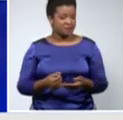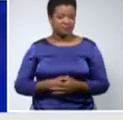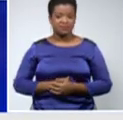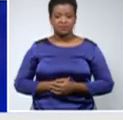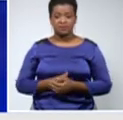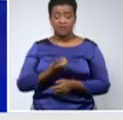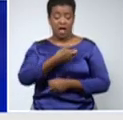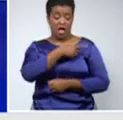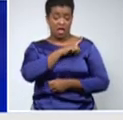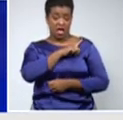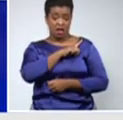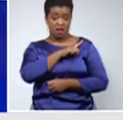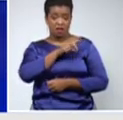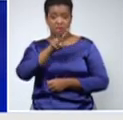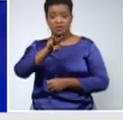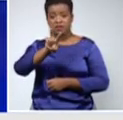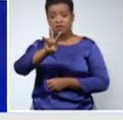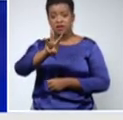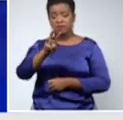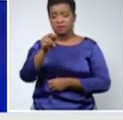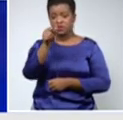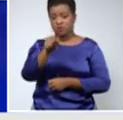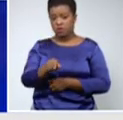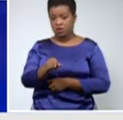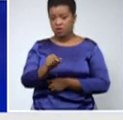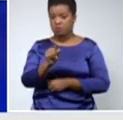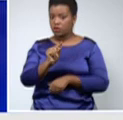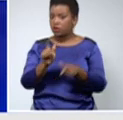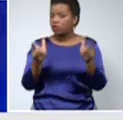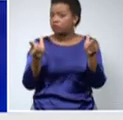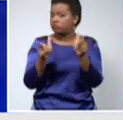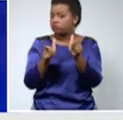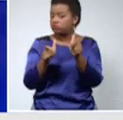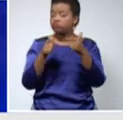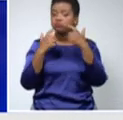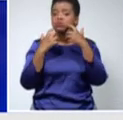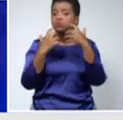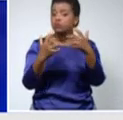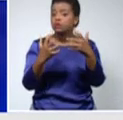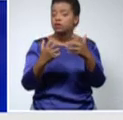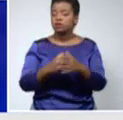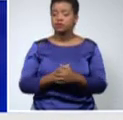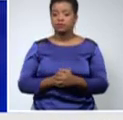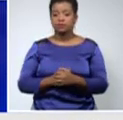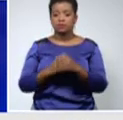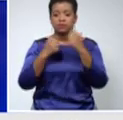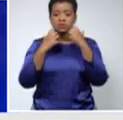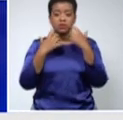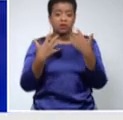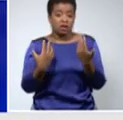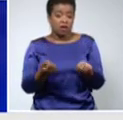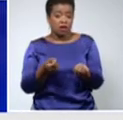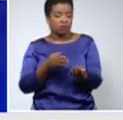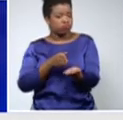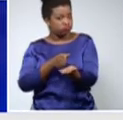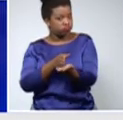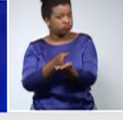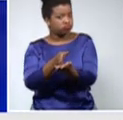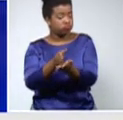bueno, 23 casos menos, creo que es importante. Lo importante es mantenerlo, porque es una provincia que ha tenido muchos